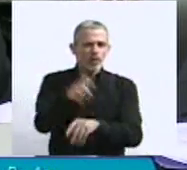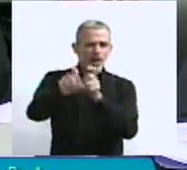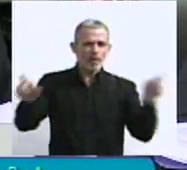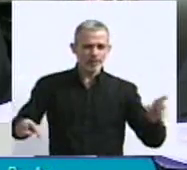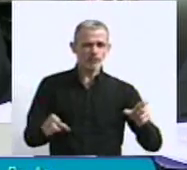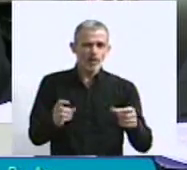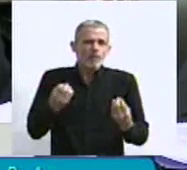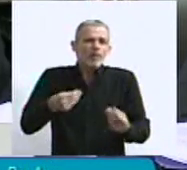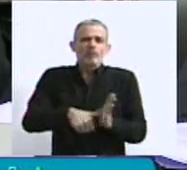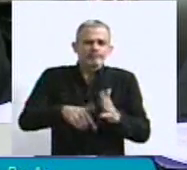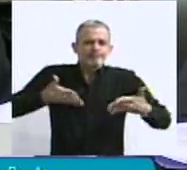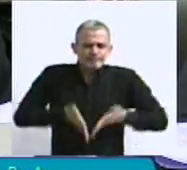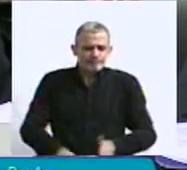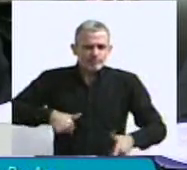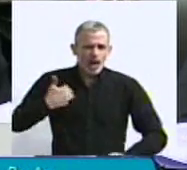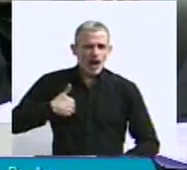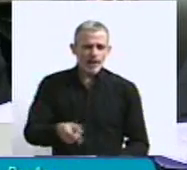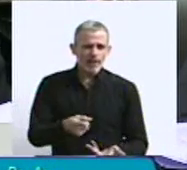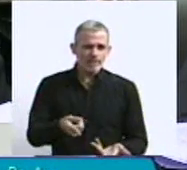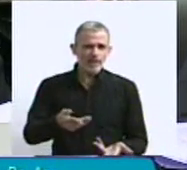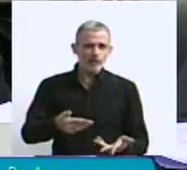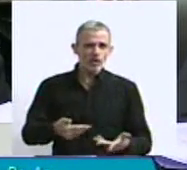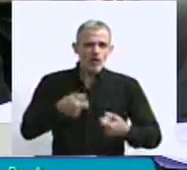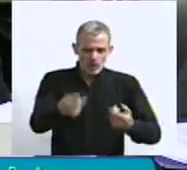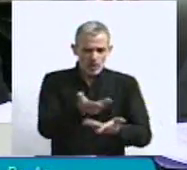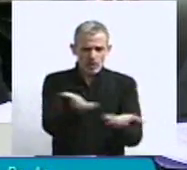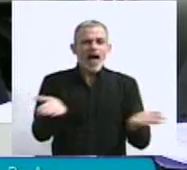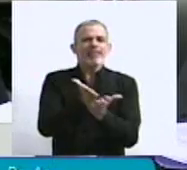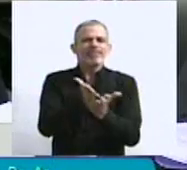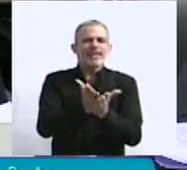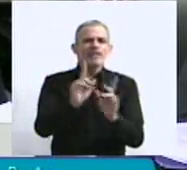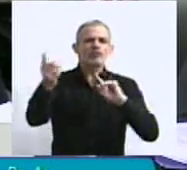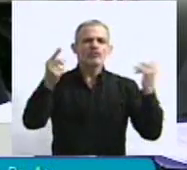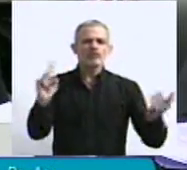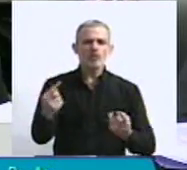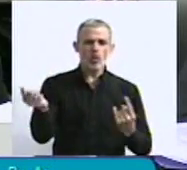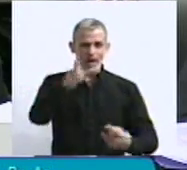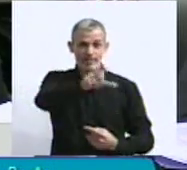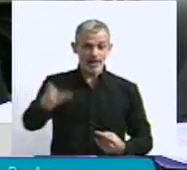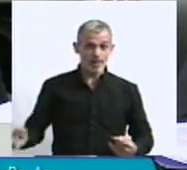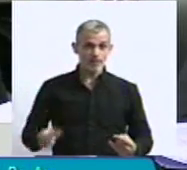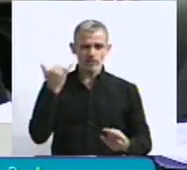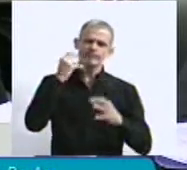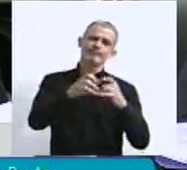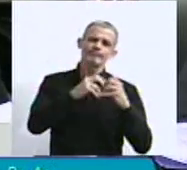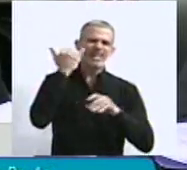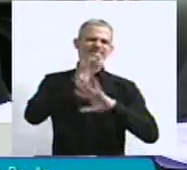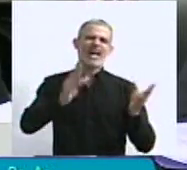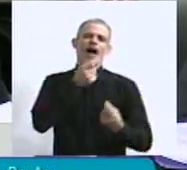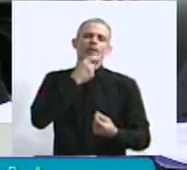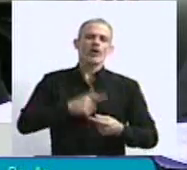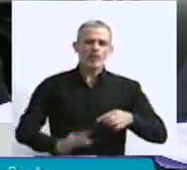como ciudadano y ampliación de ciudadanía que completa los derechos individuales que todos hemos hablado ya, como